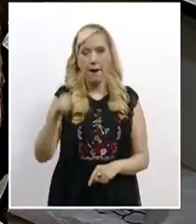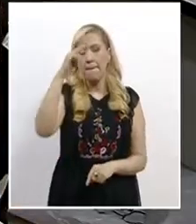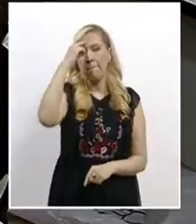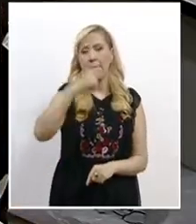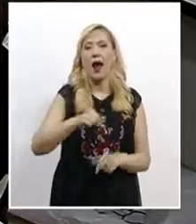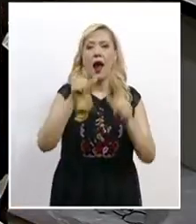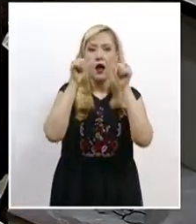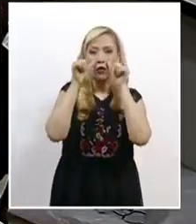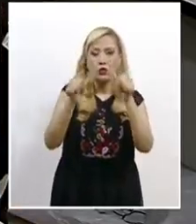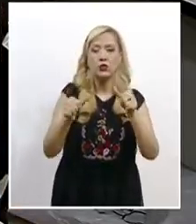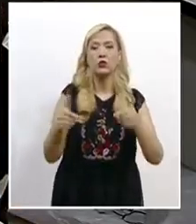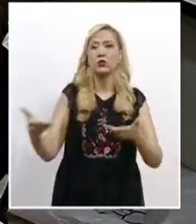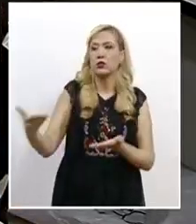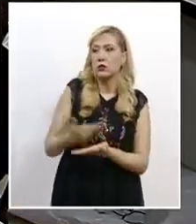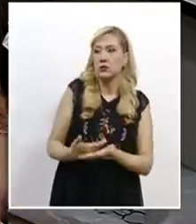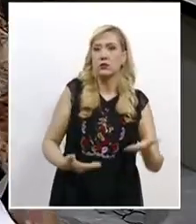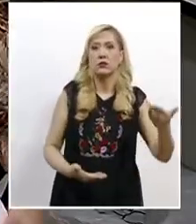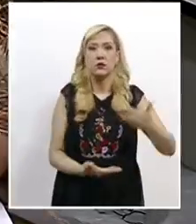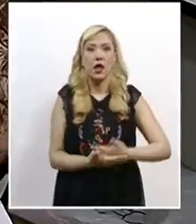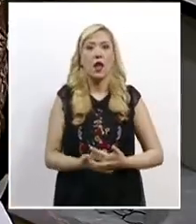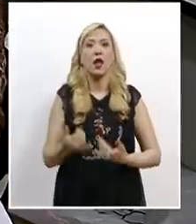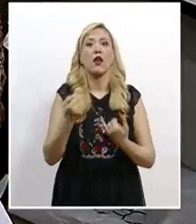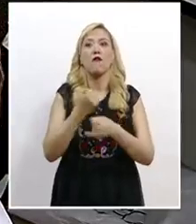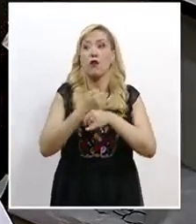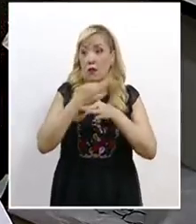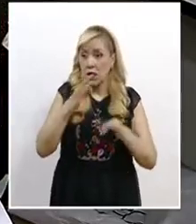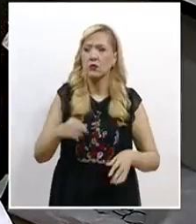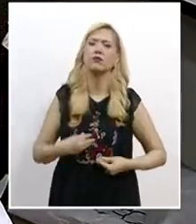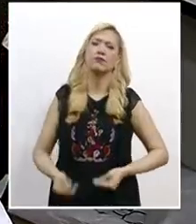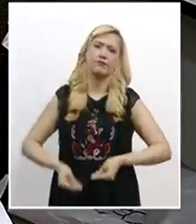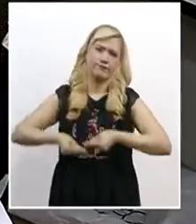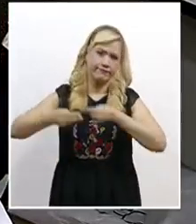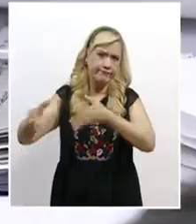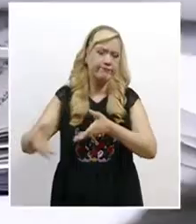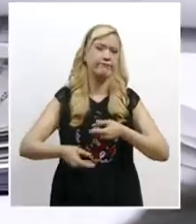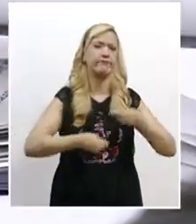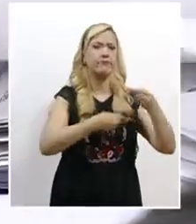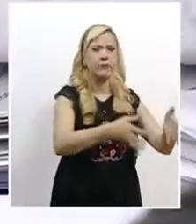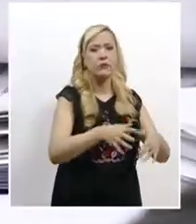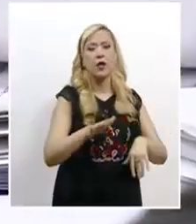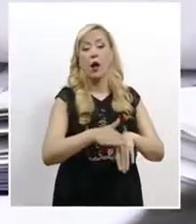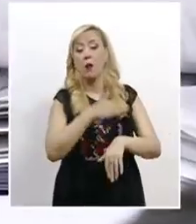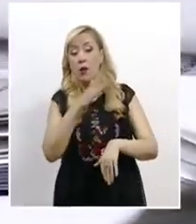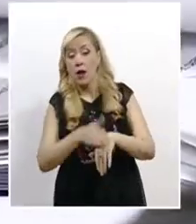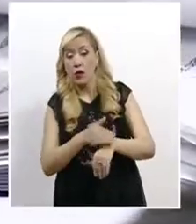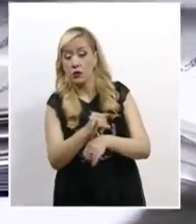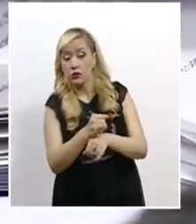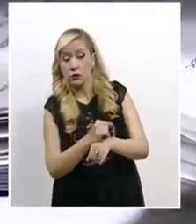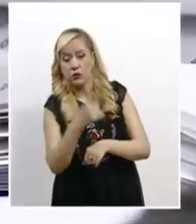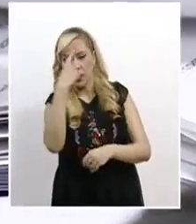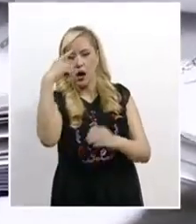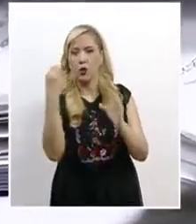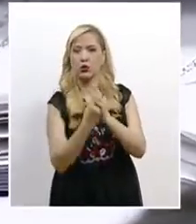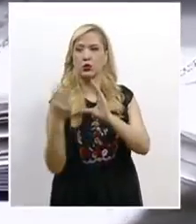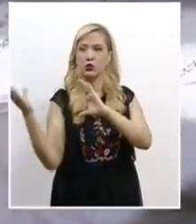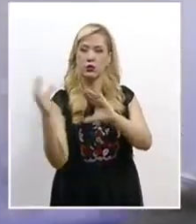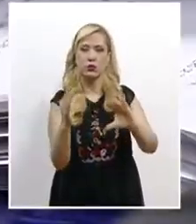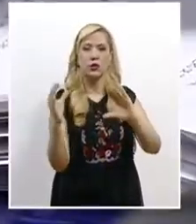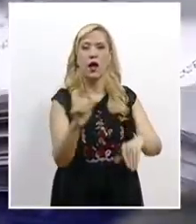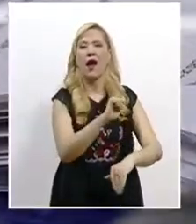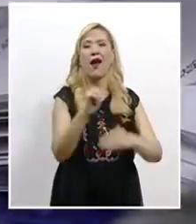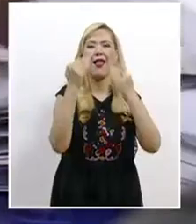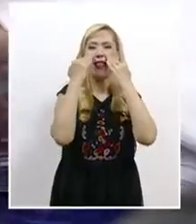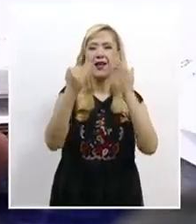para la atención de las solicitudes de acceso a la información, además de que aprobará y supervisará el programa de capacitación en materia